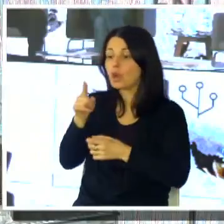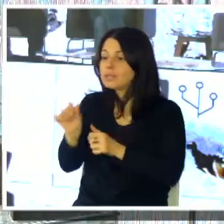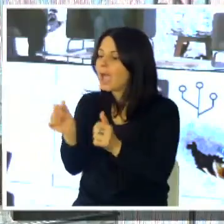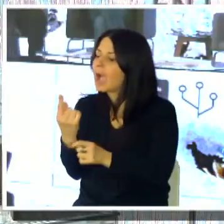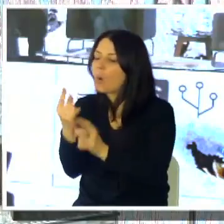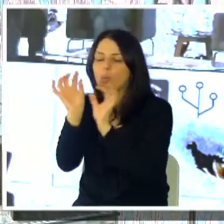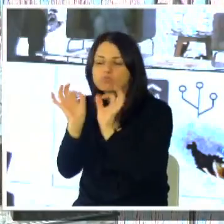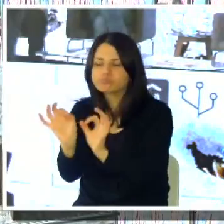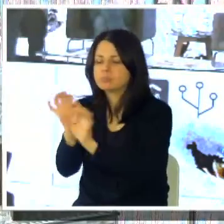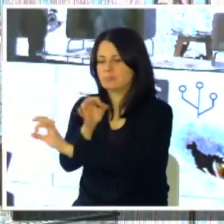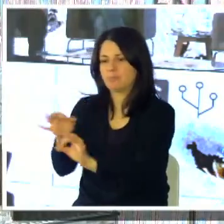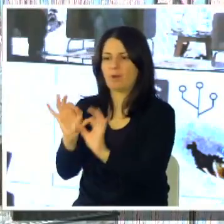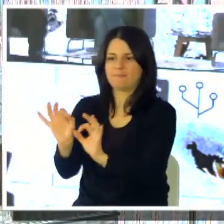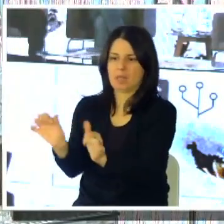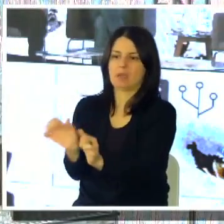la haga bien.